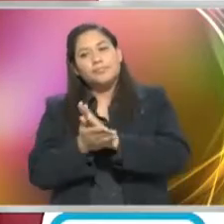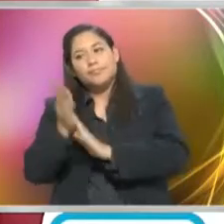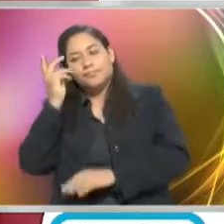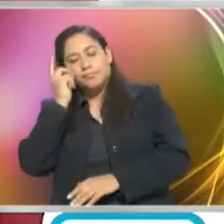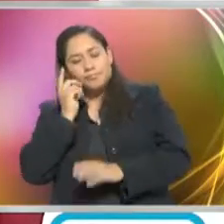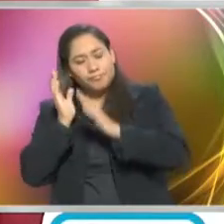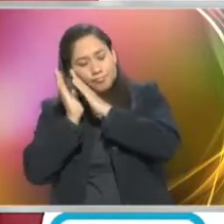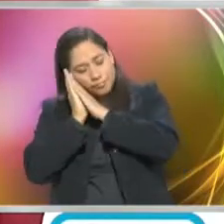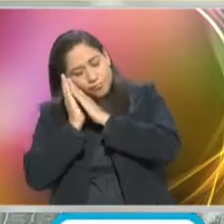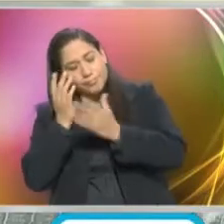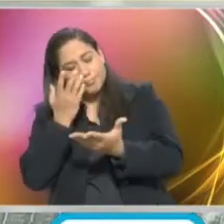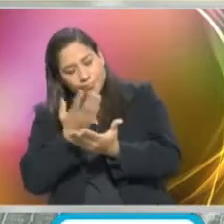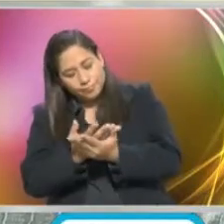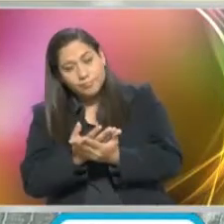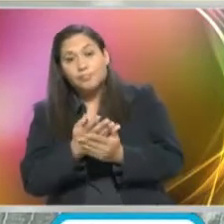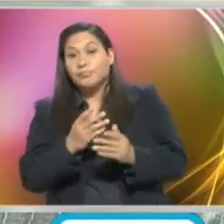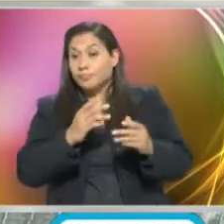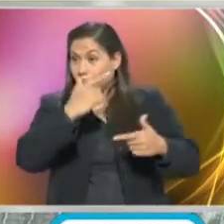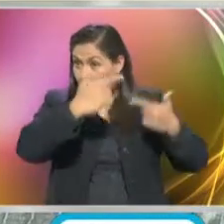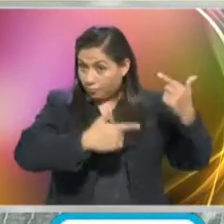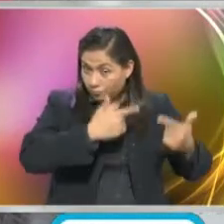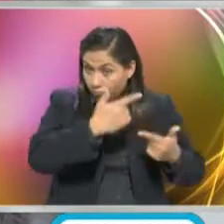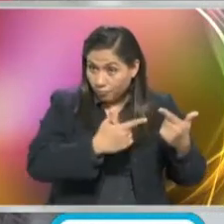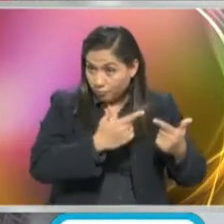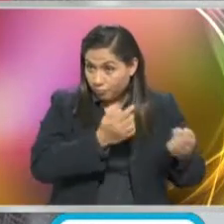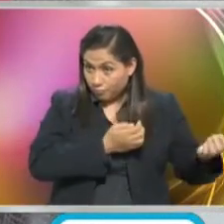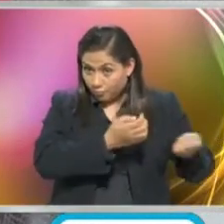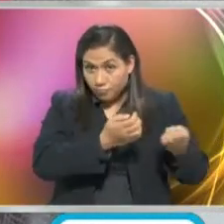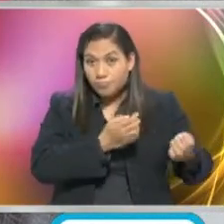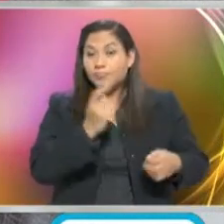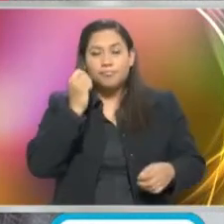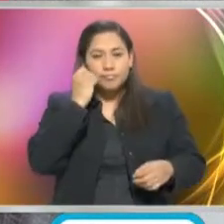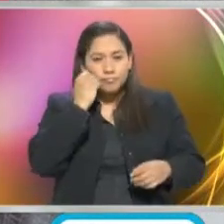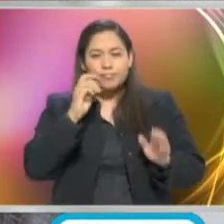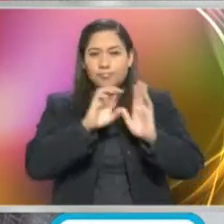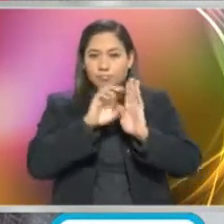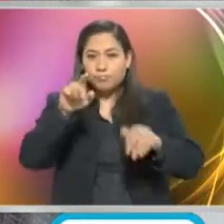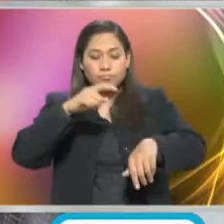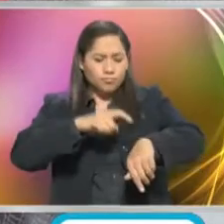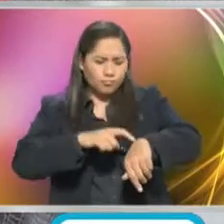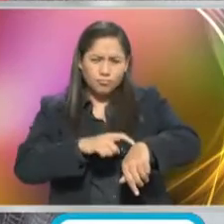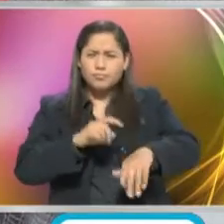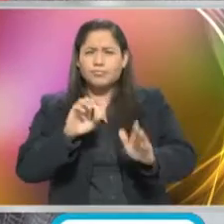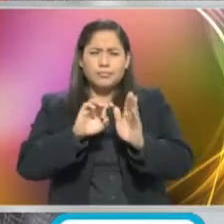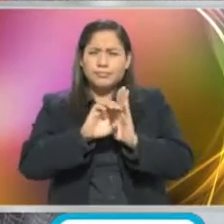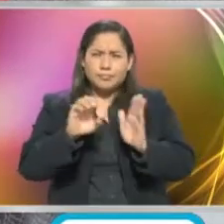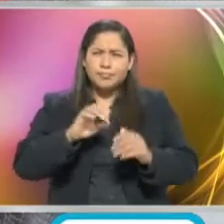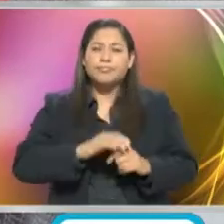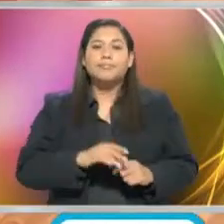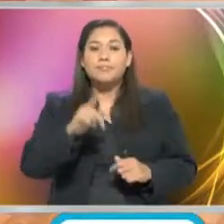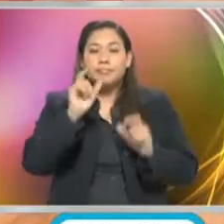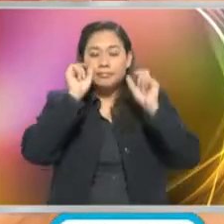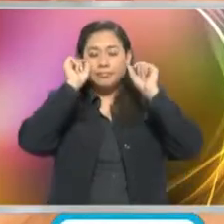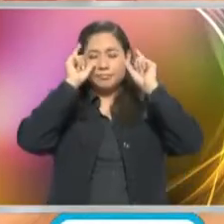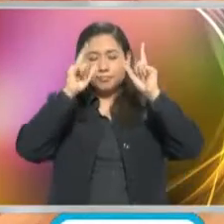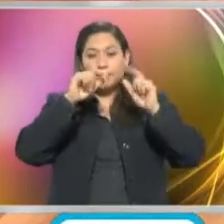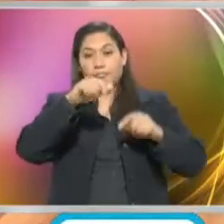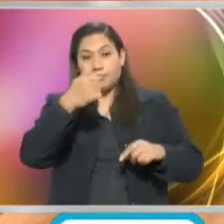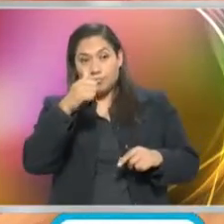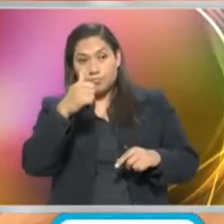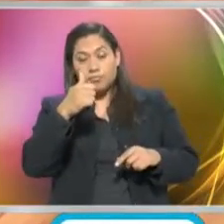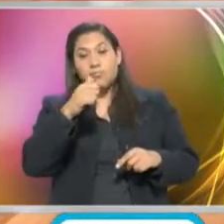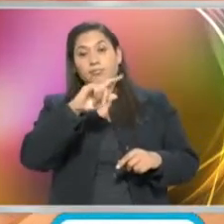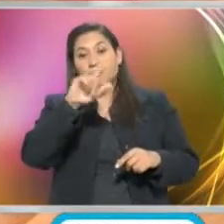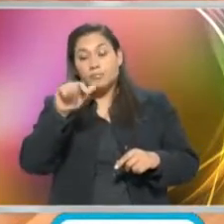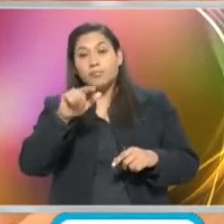estemos haciendo, así vayamos al gimnasio. Claro, o aunque tú tengas horarios, por ejemplo, de levantarte a las 11 y acostarte Sí. a las